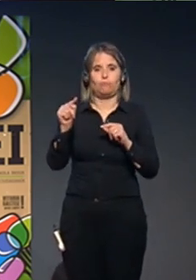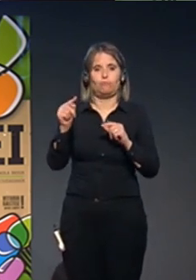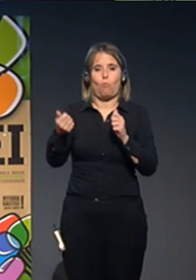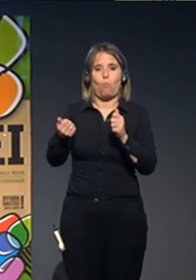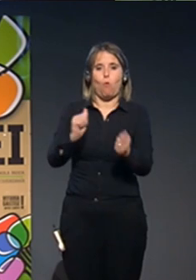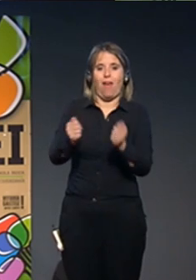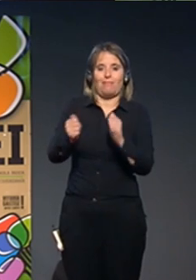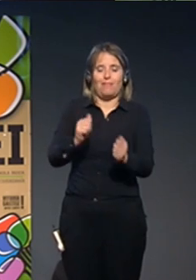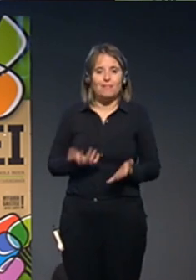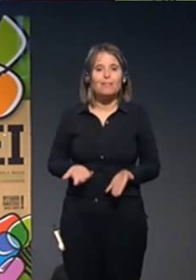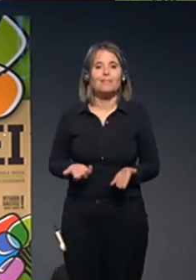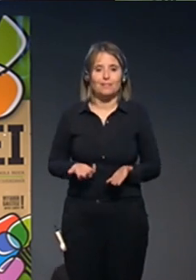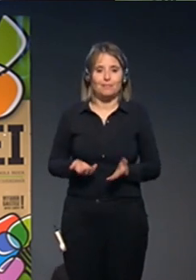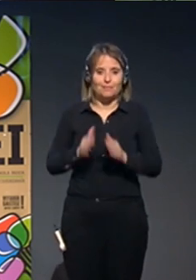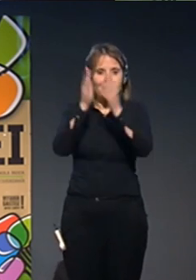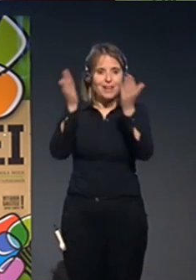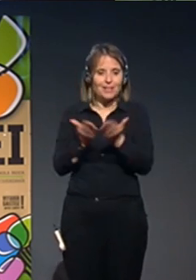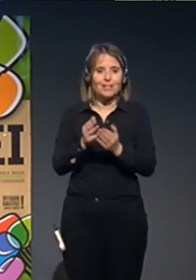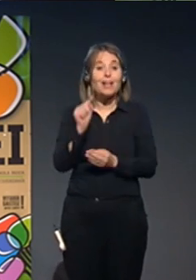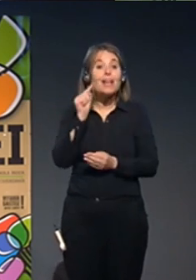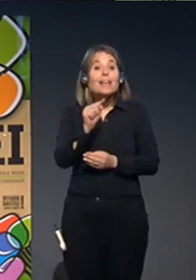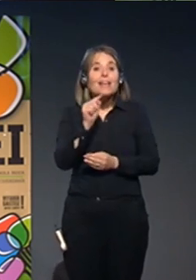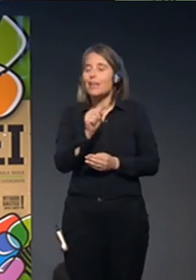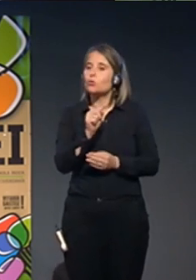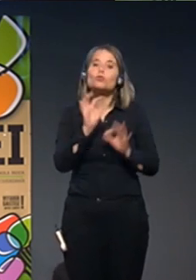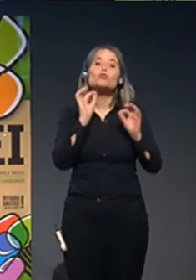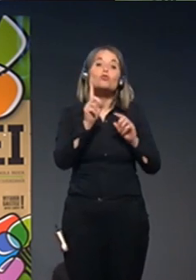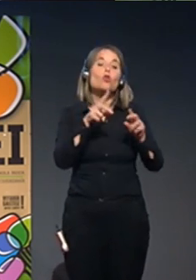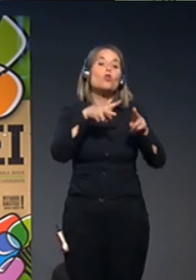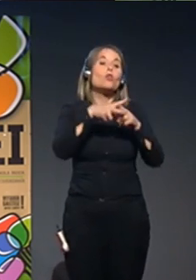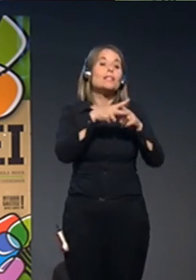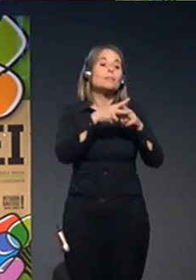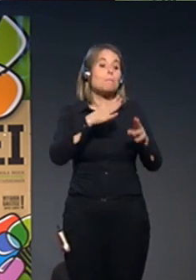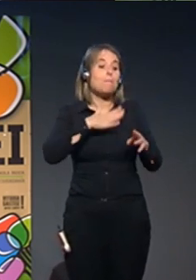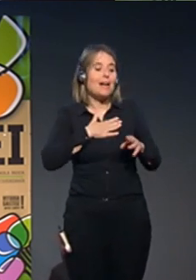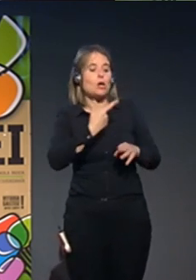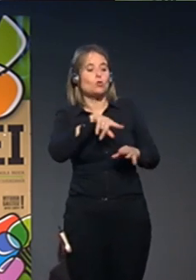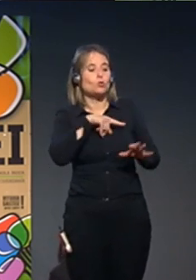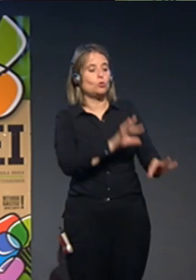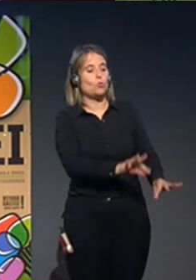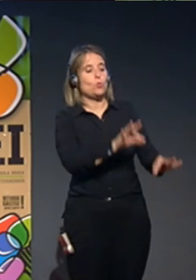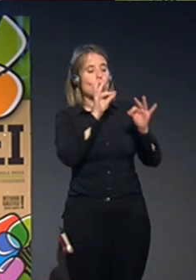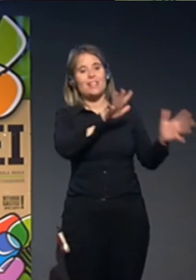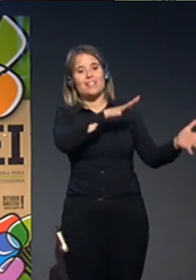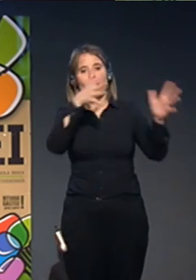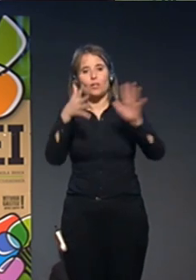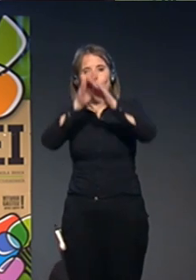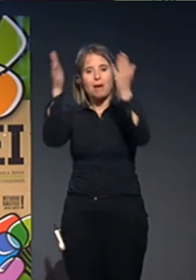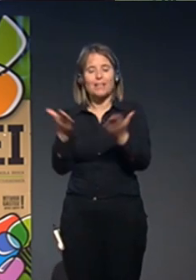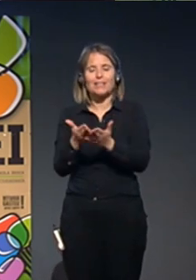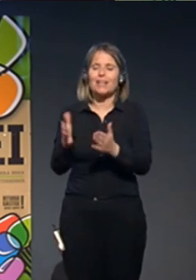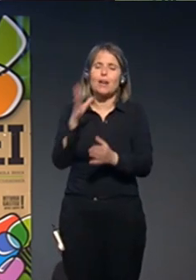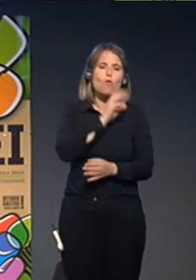de la nave tierra eh esos que deberían ser instrumentos a nuestro servicio para conseguir transformar esa tierra en un